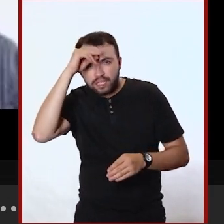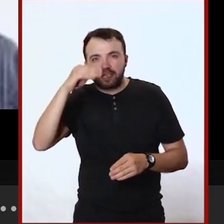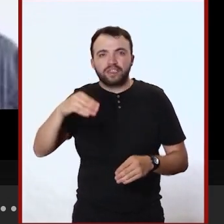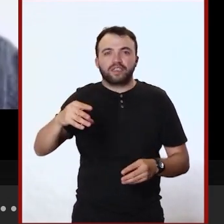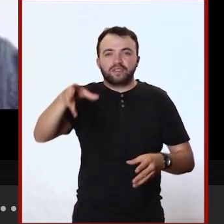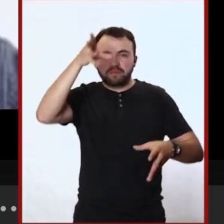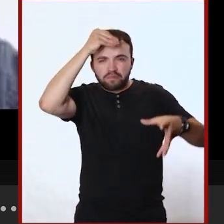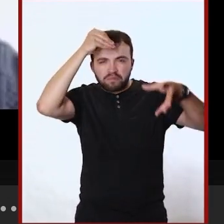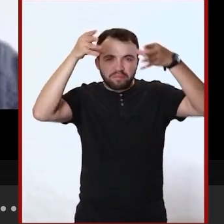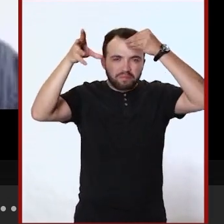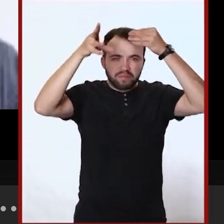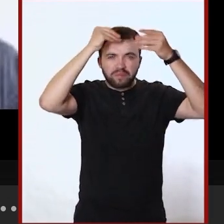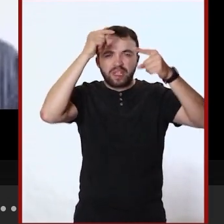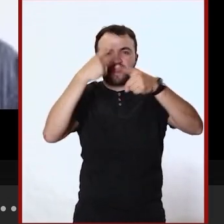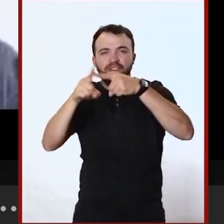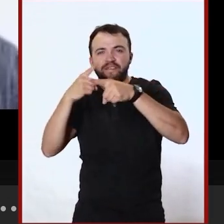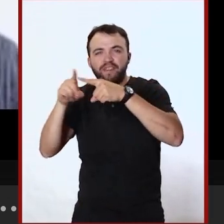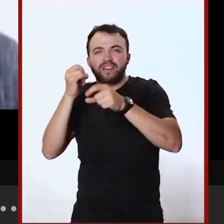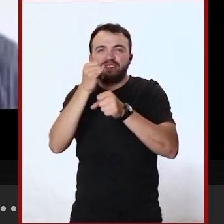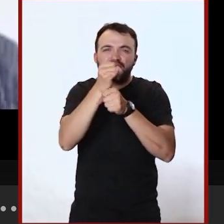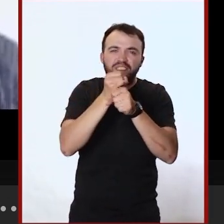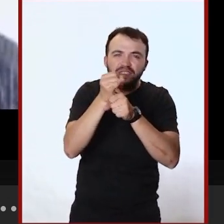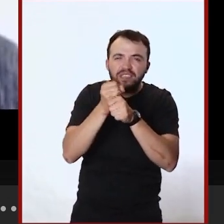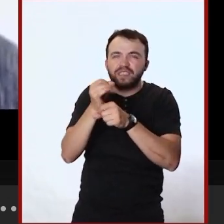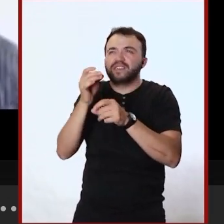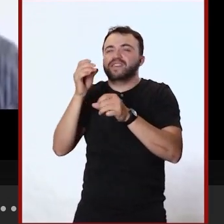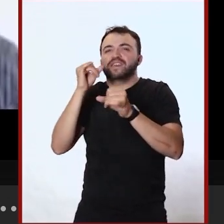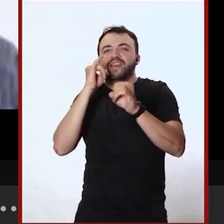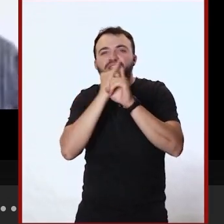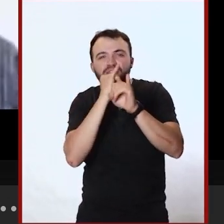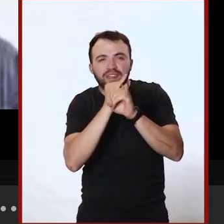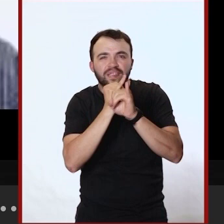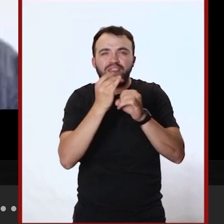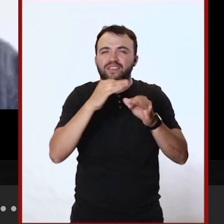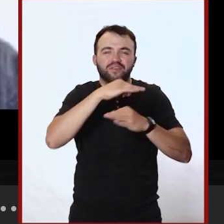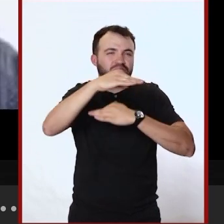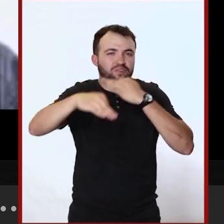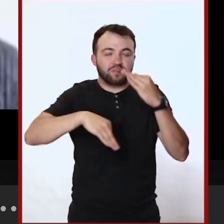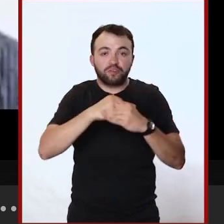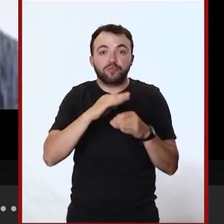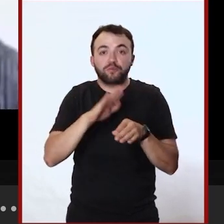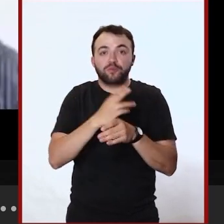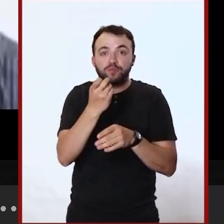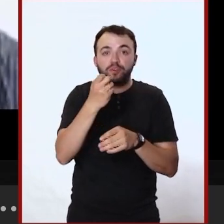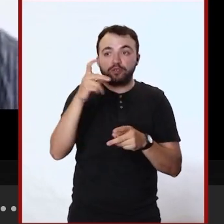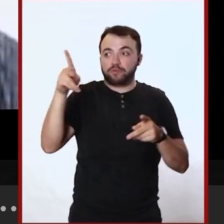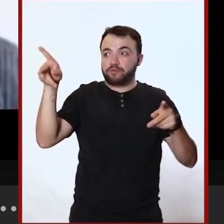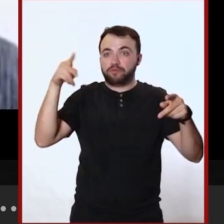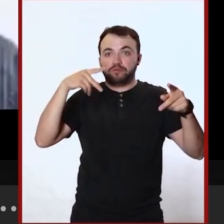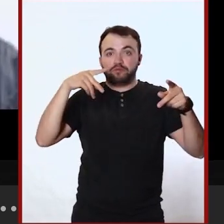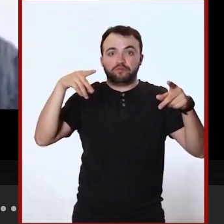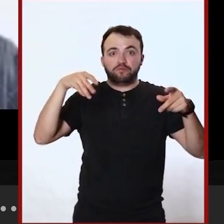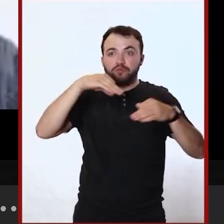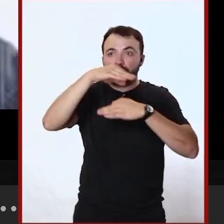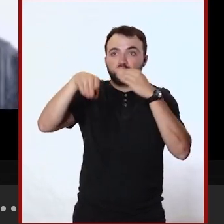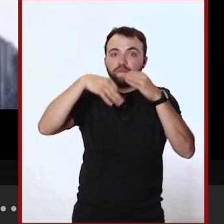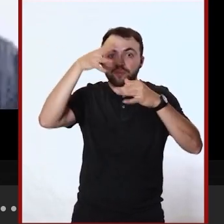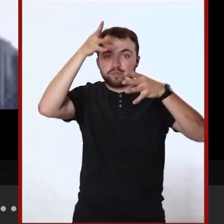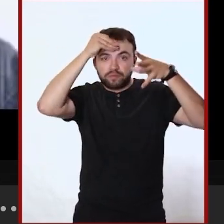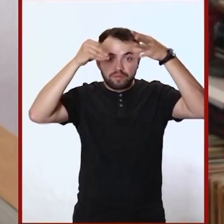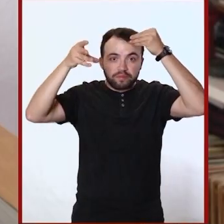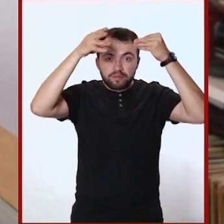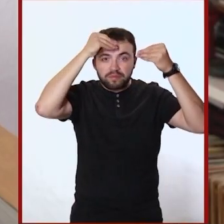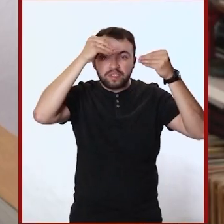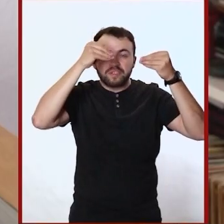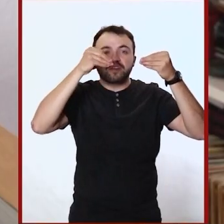nuevas tecnologías, ¿no? Y por lo tanto, nuestros conocimientos y habilidades van a ser los más demandados en el